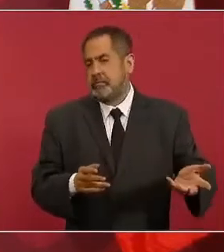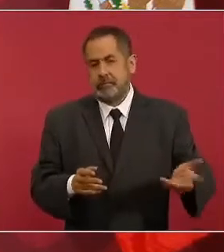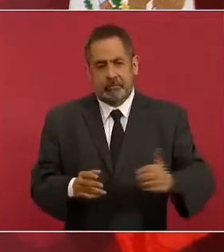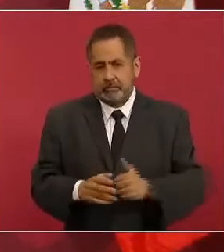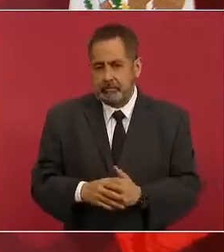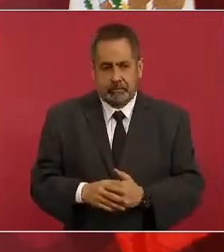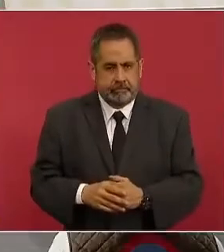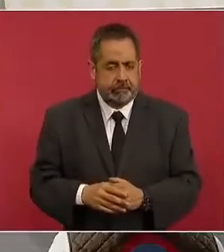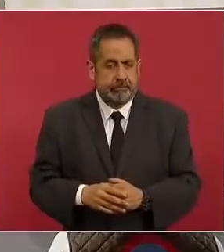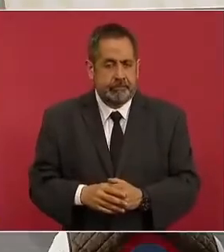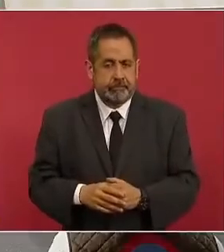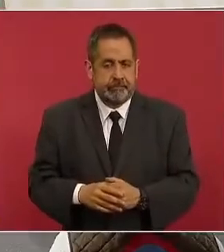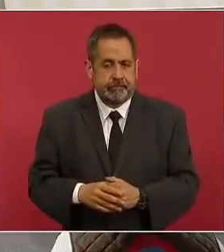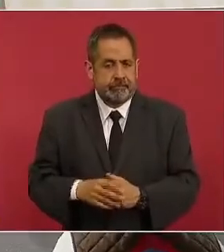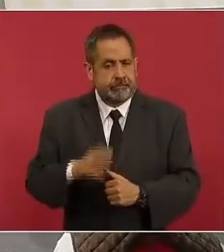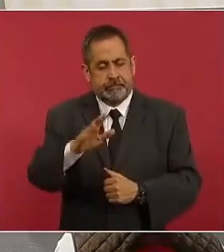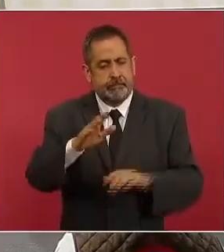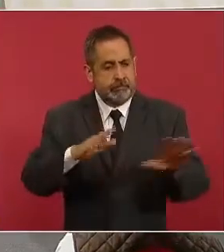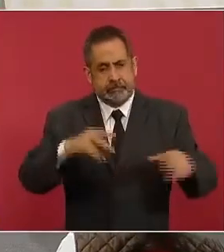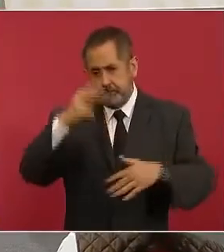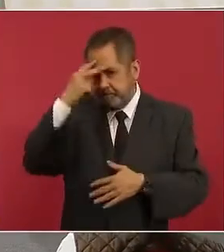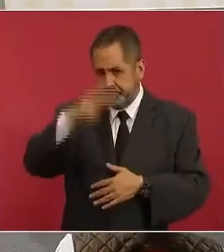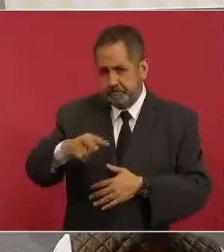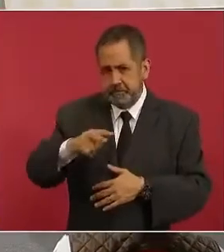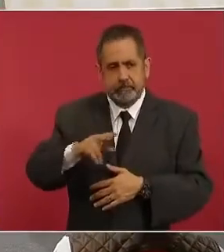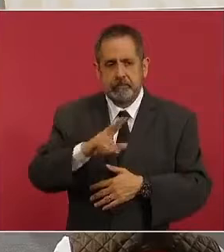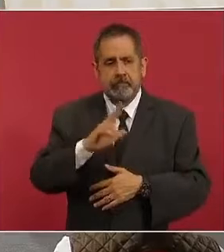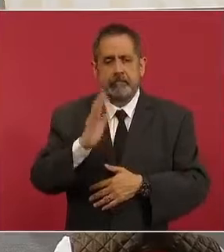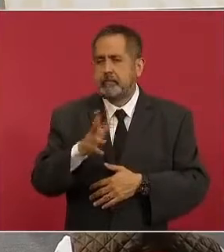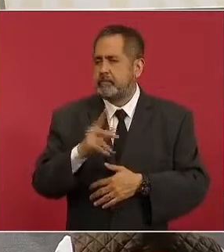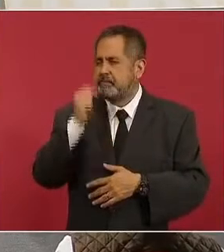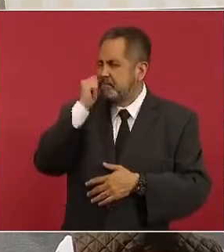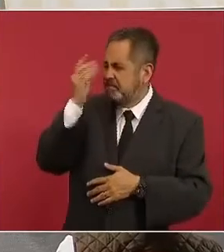Cuando hablo de que México ya no es tierra de conquista,